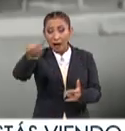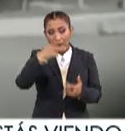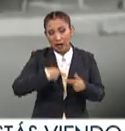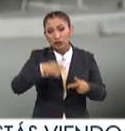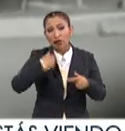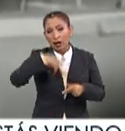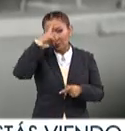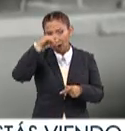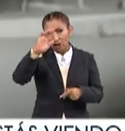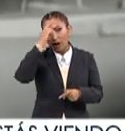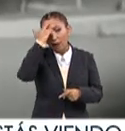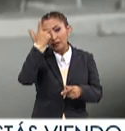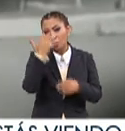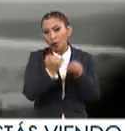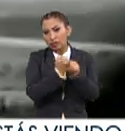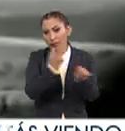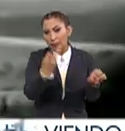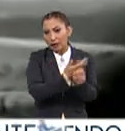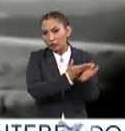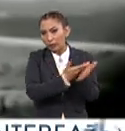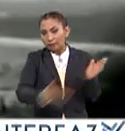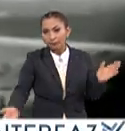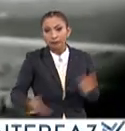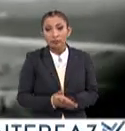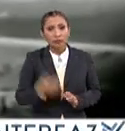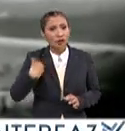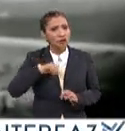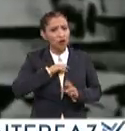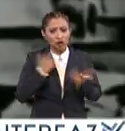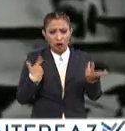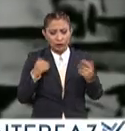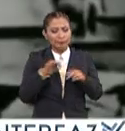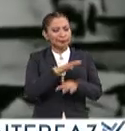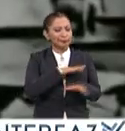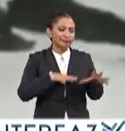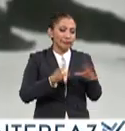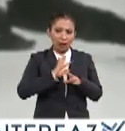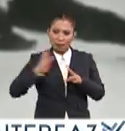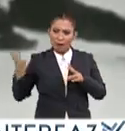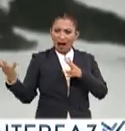mexicanos recordamos a 50 años de distancia.